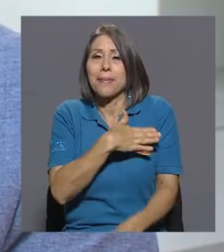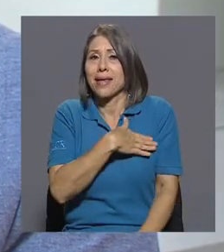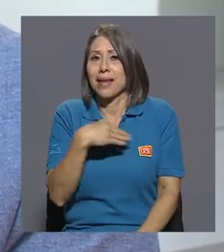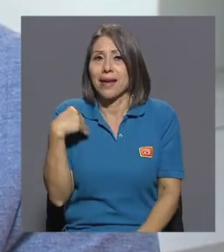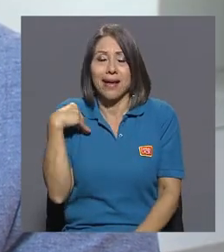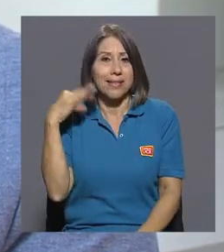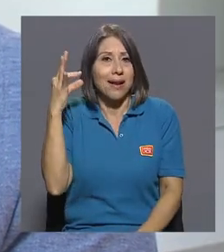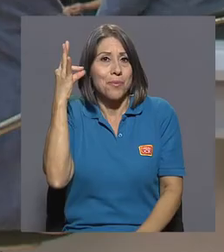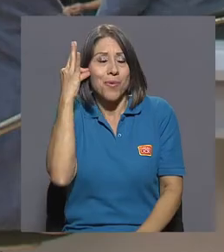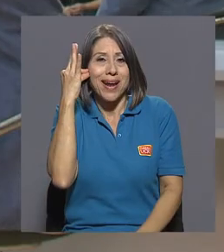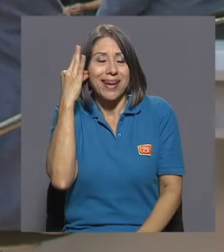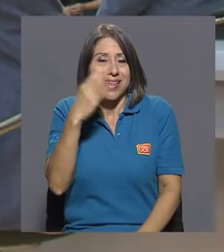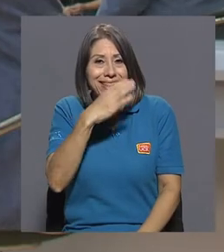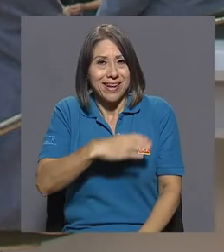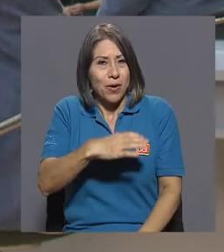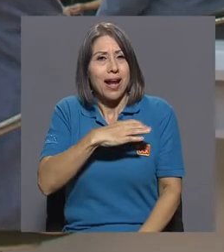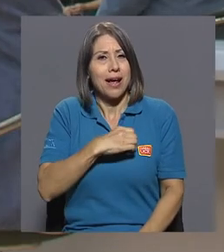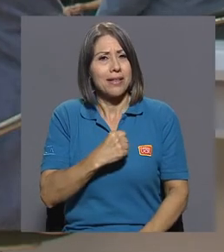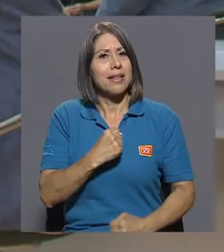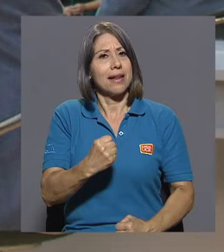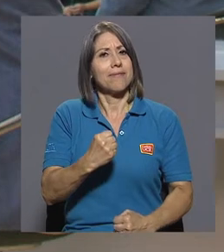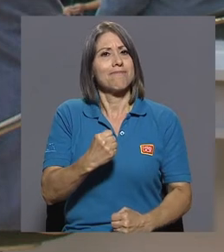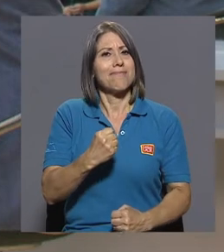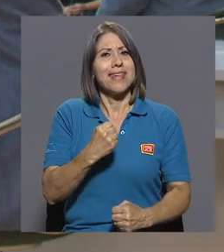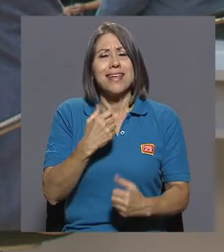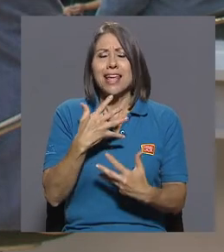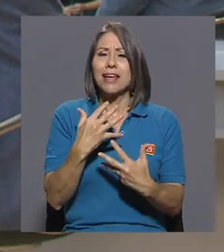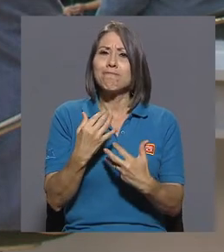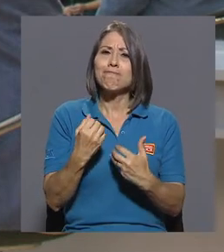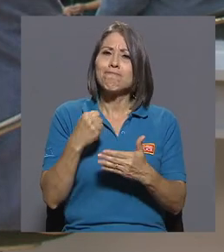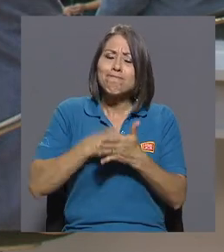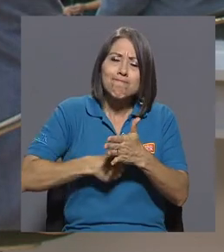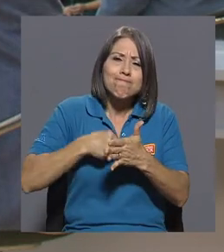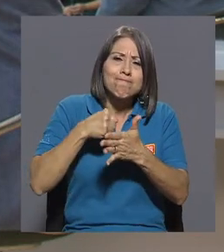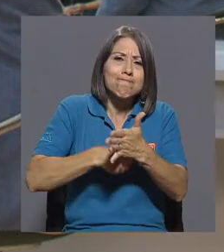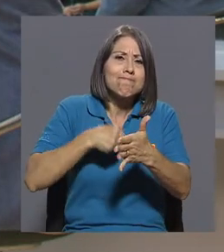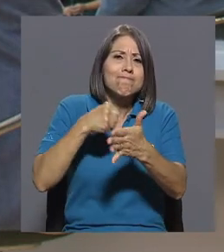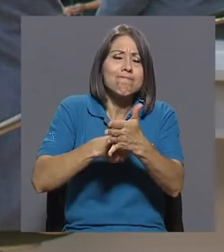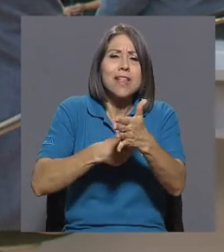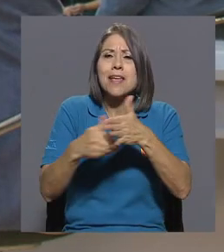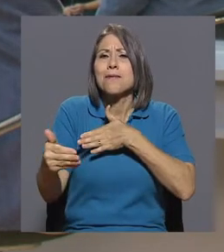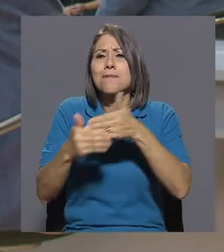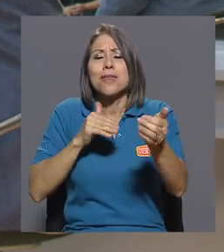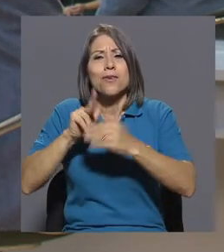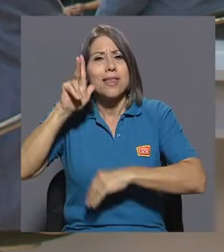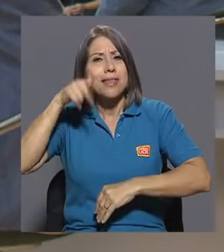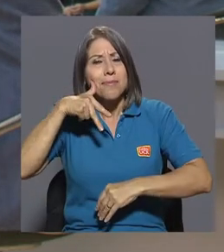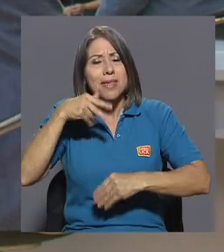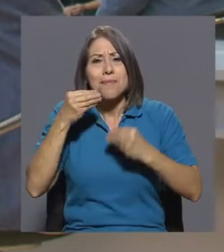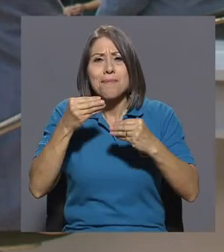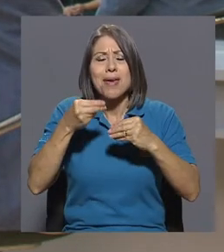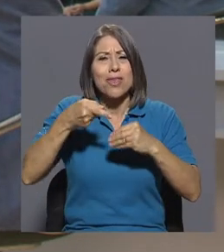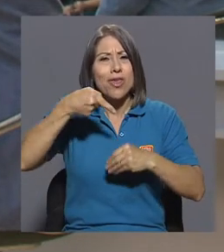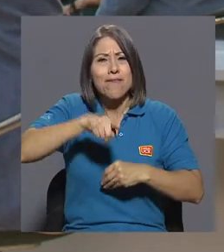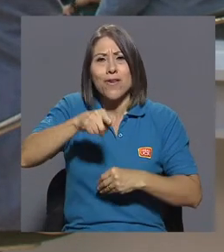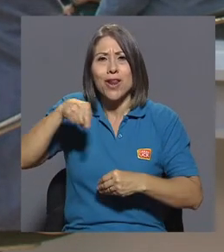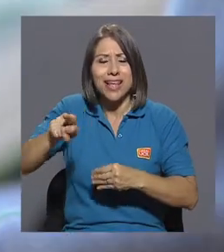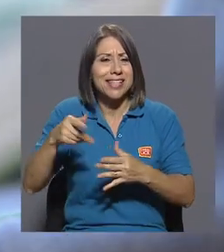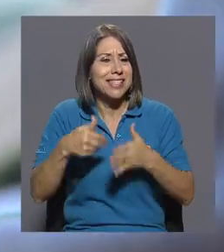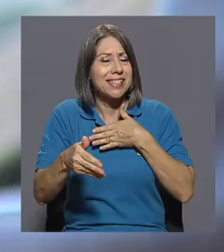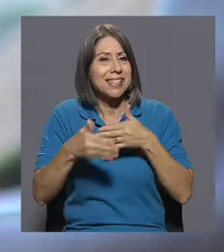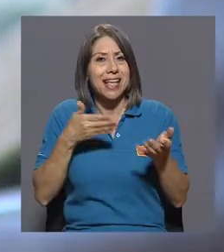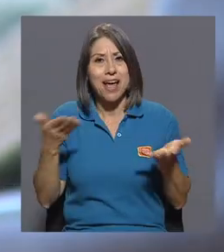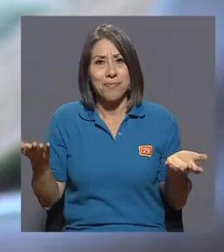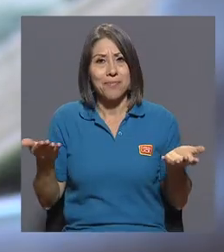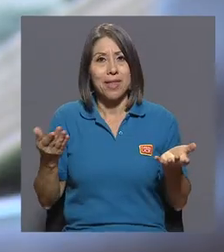tiene carácter, que persigue la vida en medio de tanto machismo y tanta violencia. Entonces,